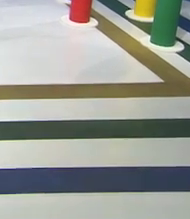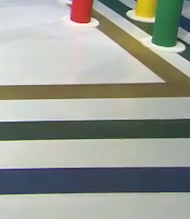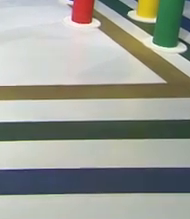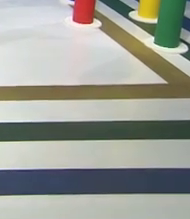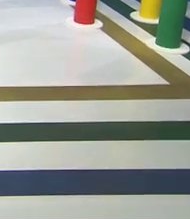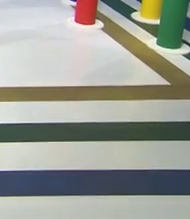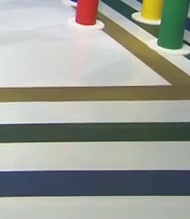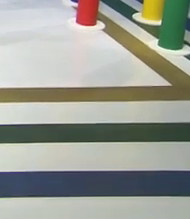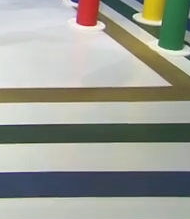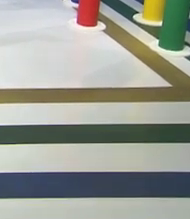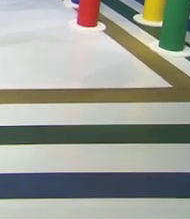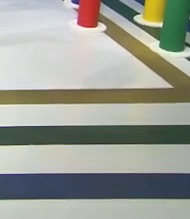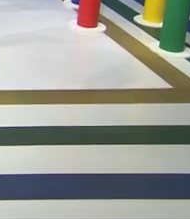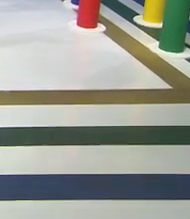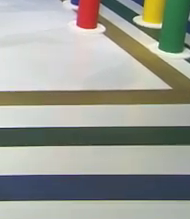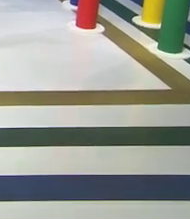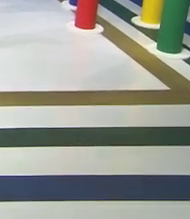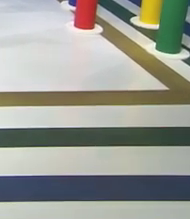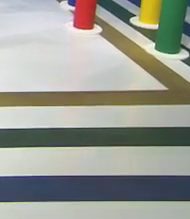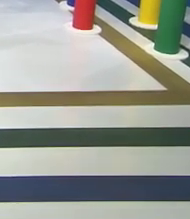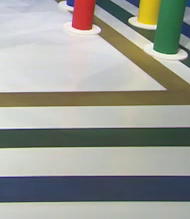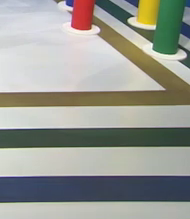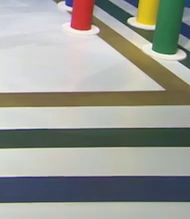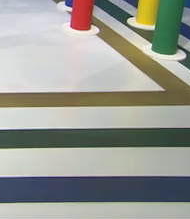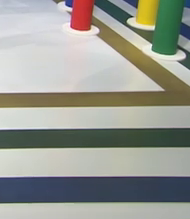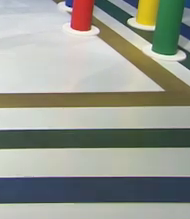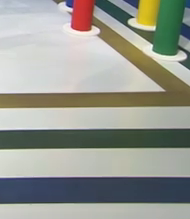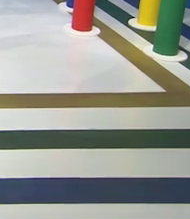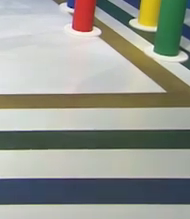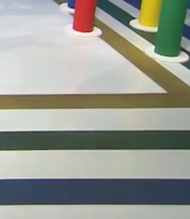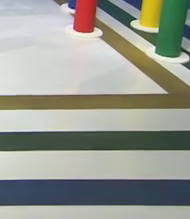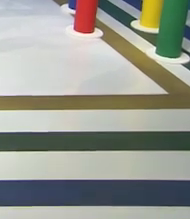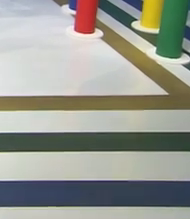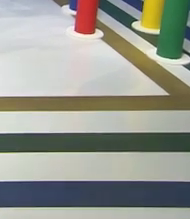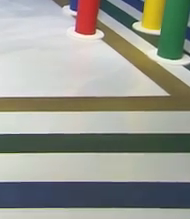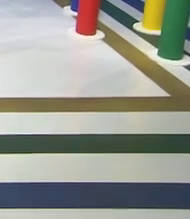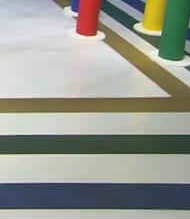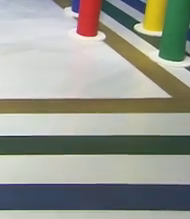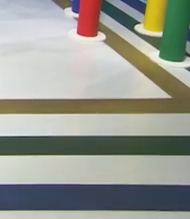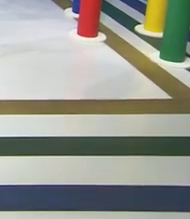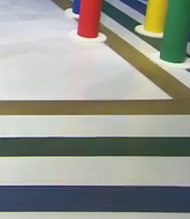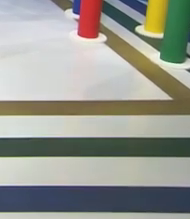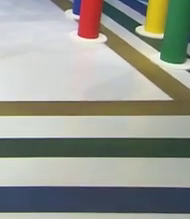vean como se pare en un pie y quieres que te cambia chabelita